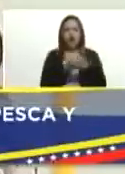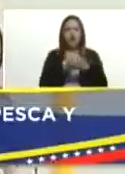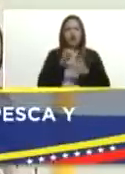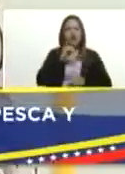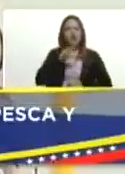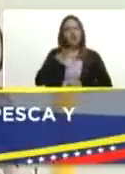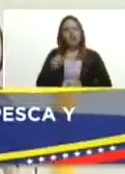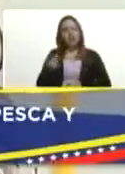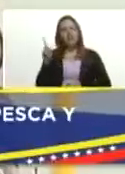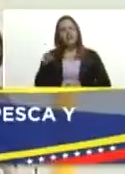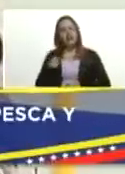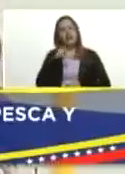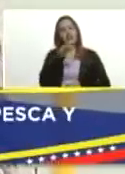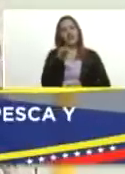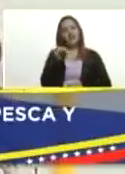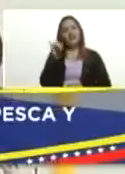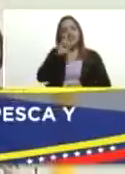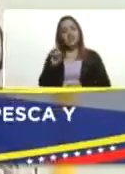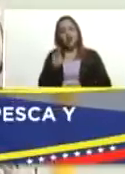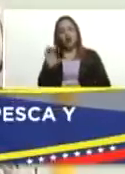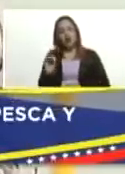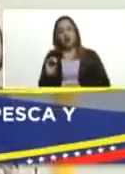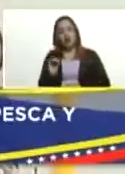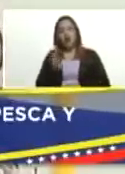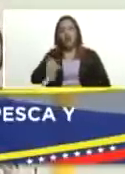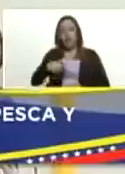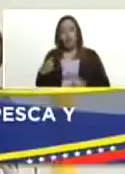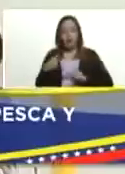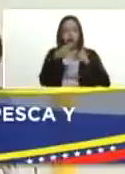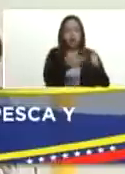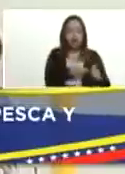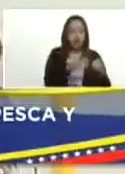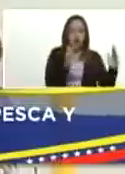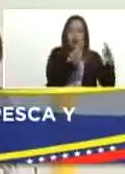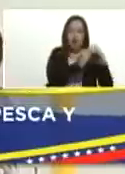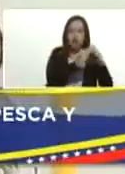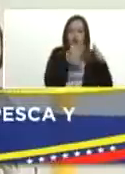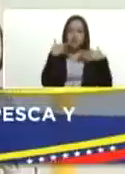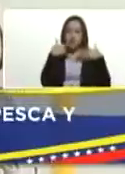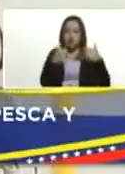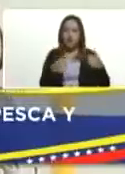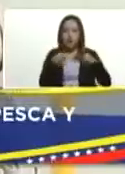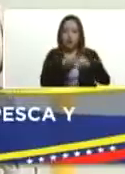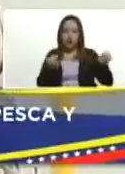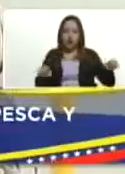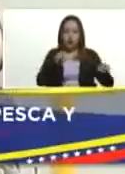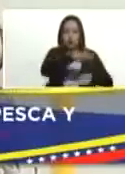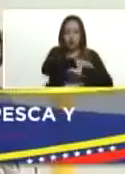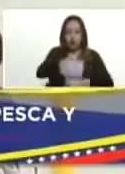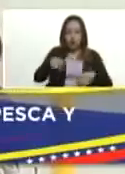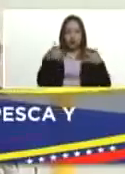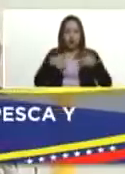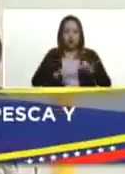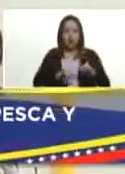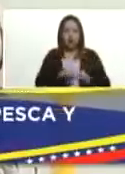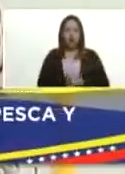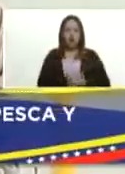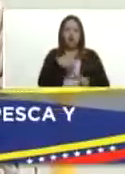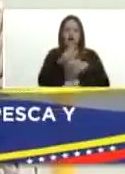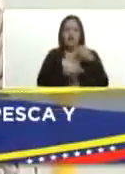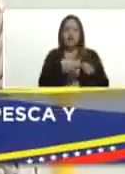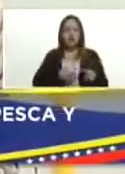Bueno, invertirlo en vivienda, en salud, en educación para nuestros hijos. Invertirlo en generación de